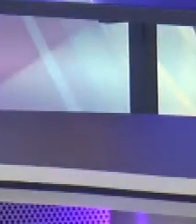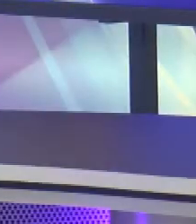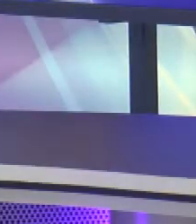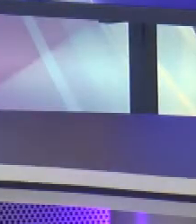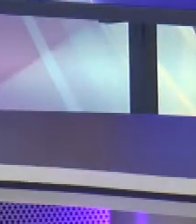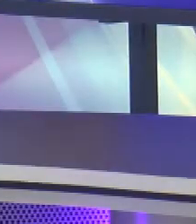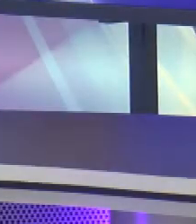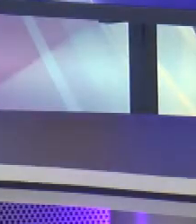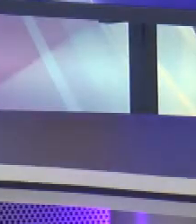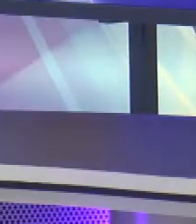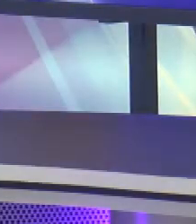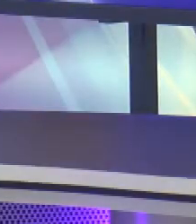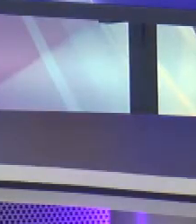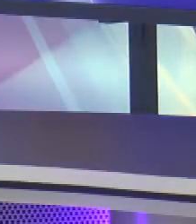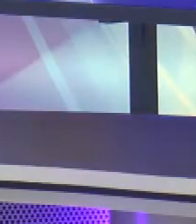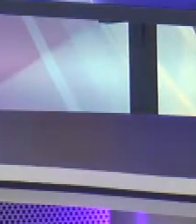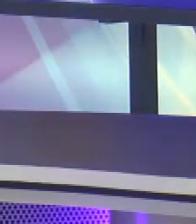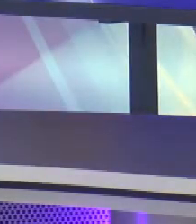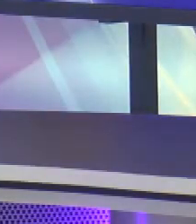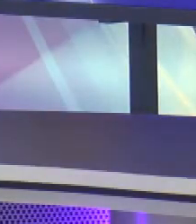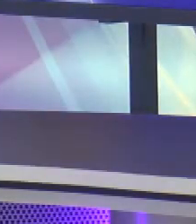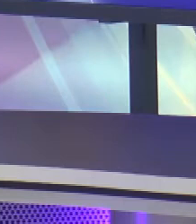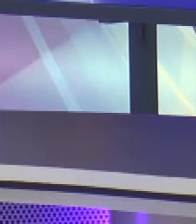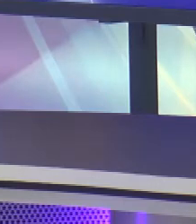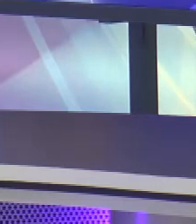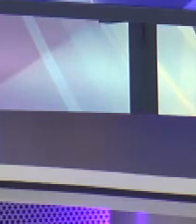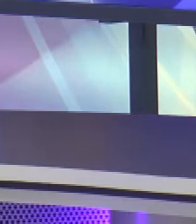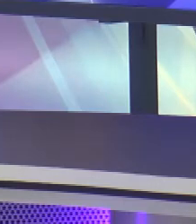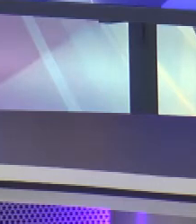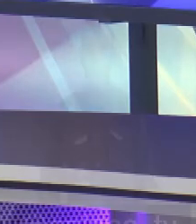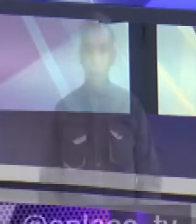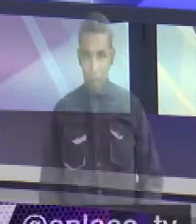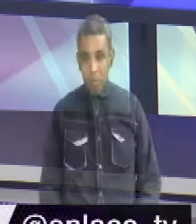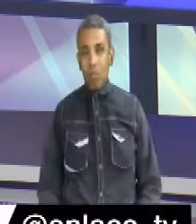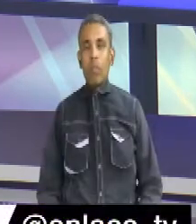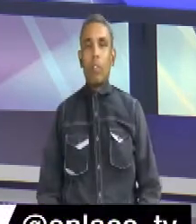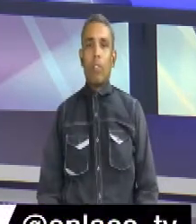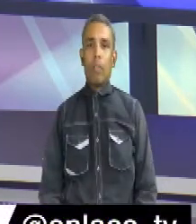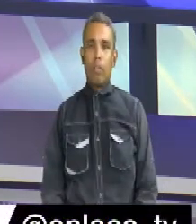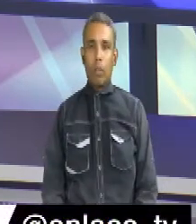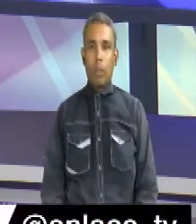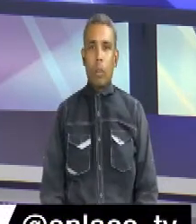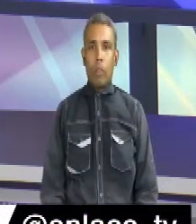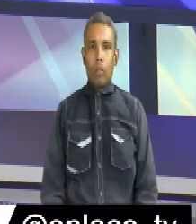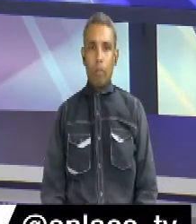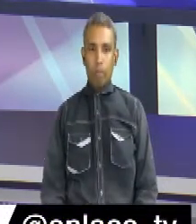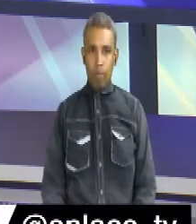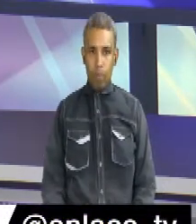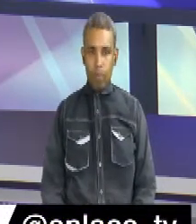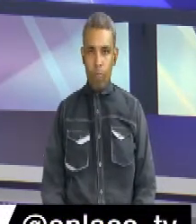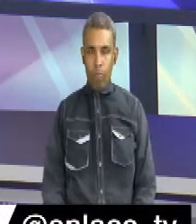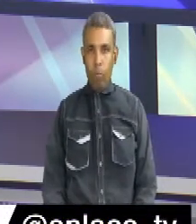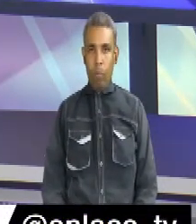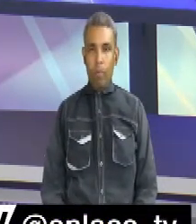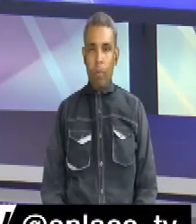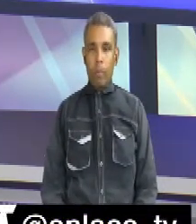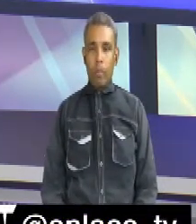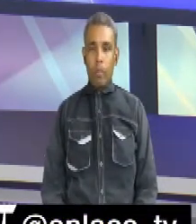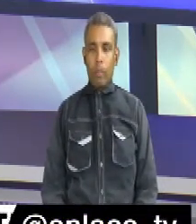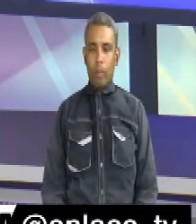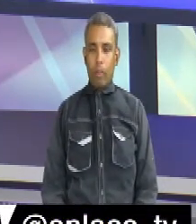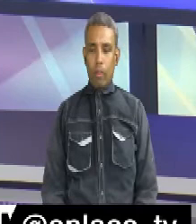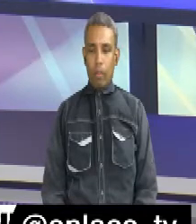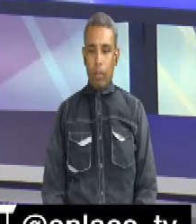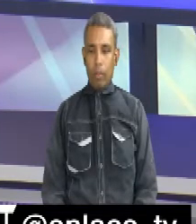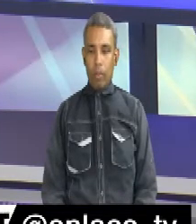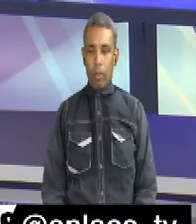Así es, empezamos con lo que usted quiere ver. Bienvenidos, esto es Enlace Noticias. Un padre de familia denuncia que su hijo, que presta su servicio